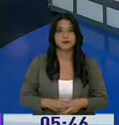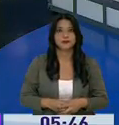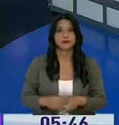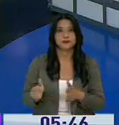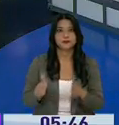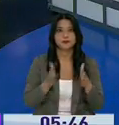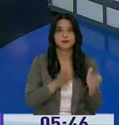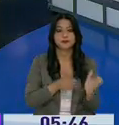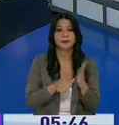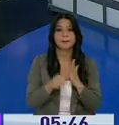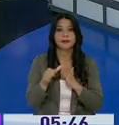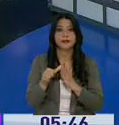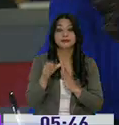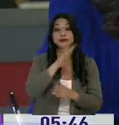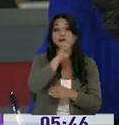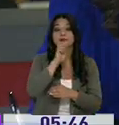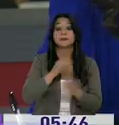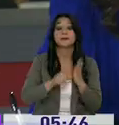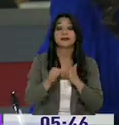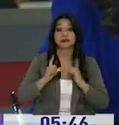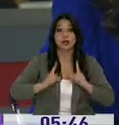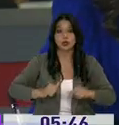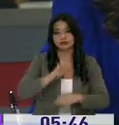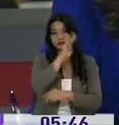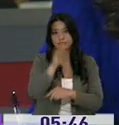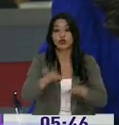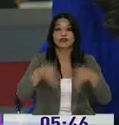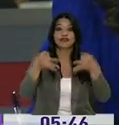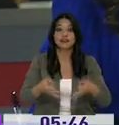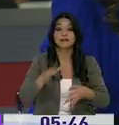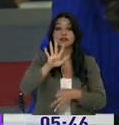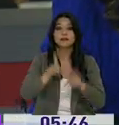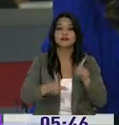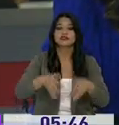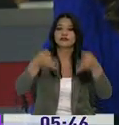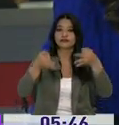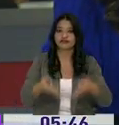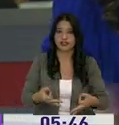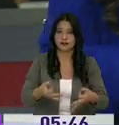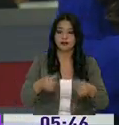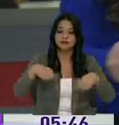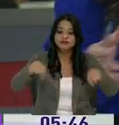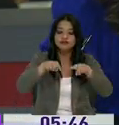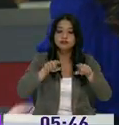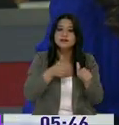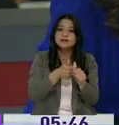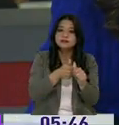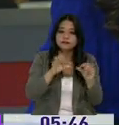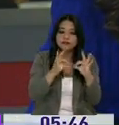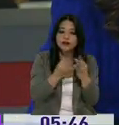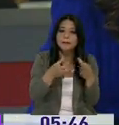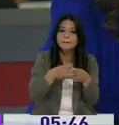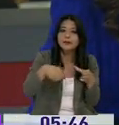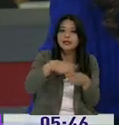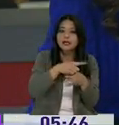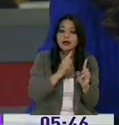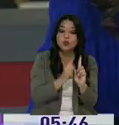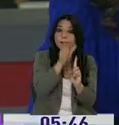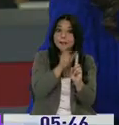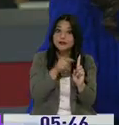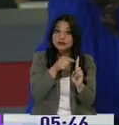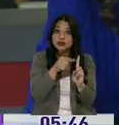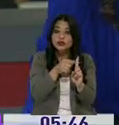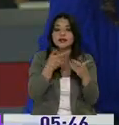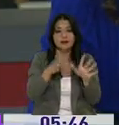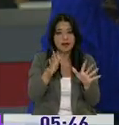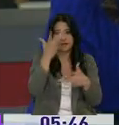Salud confirmó 5 nuevos casos de COVID-19 en el Ecuador. Se trata de personas del círculo cercano a la primera paciente infectada con coronavirus.